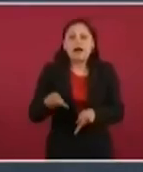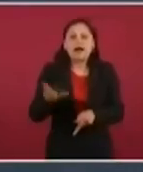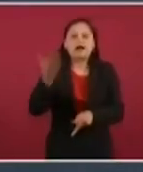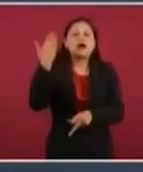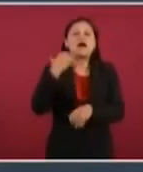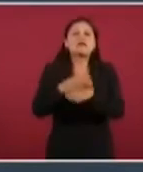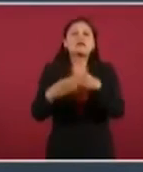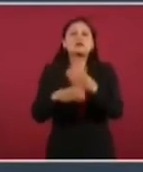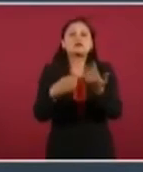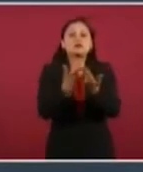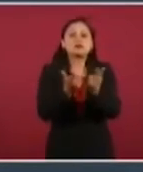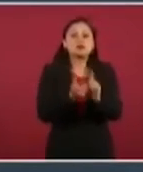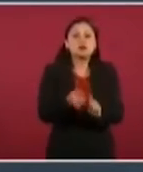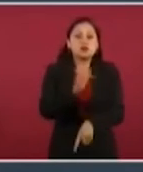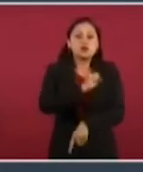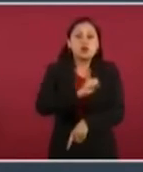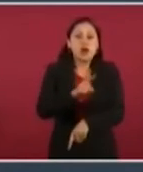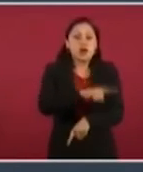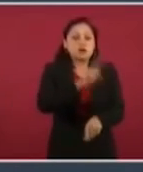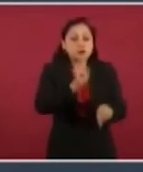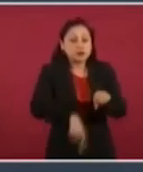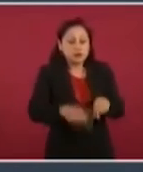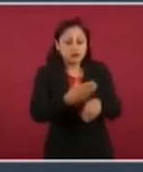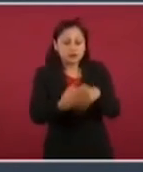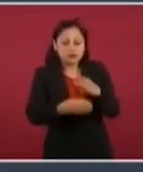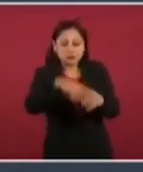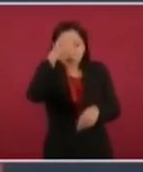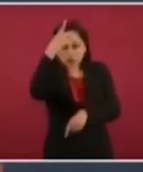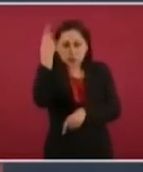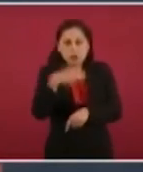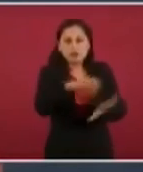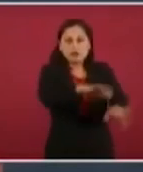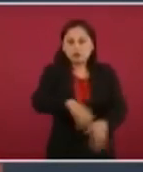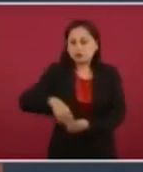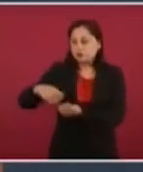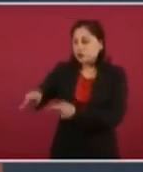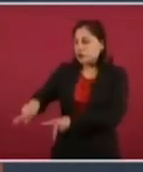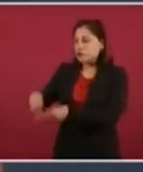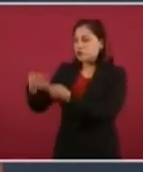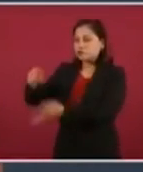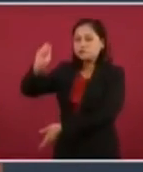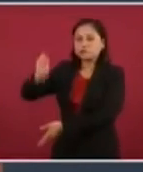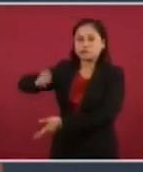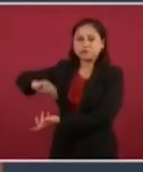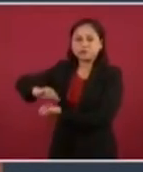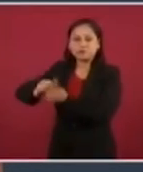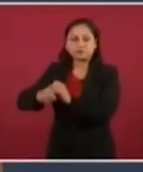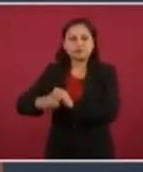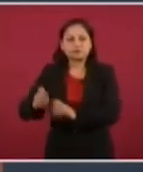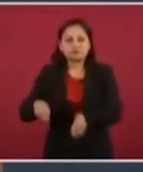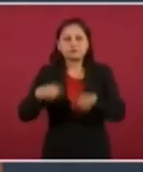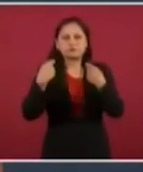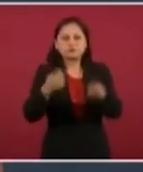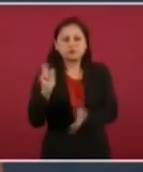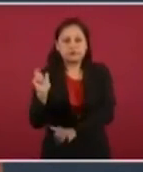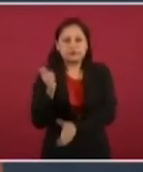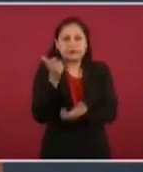incautados a la delincuencia común y a la delincuencia de cuello blanco. Y los